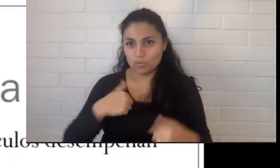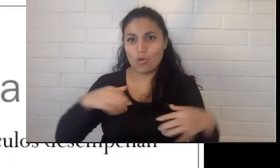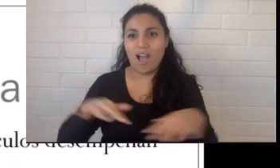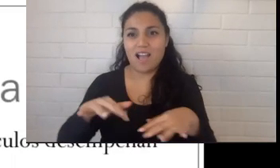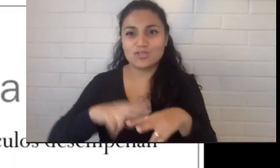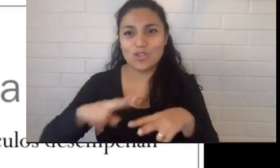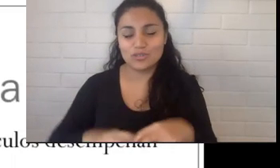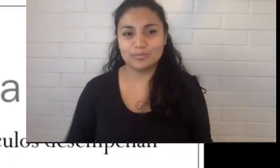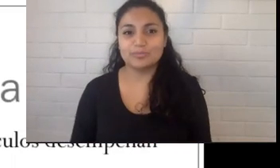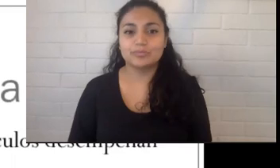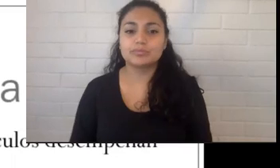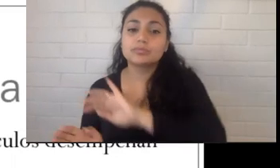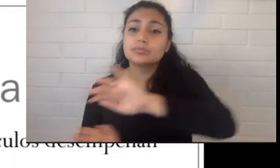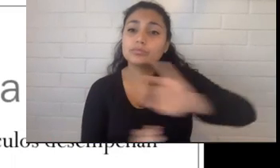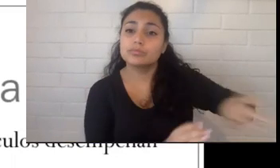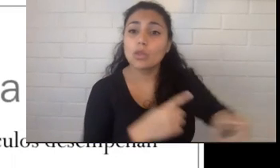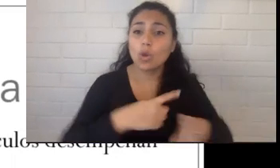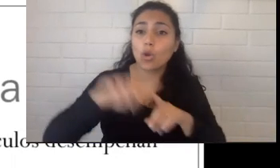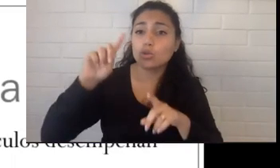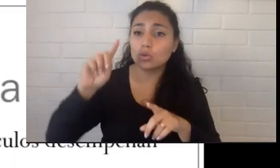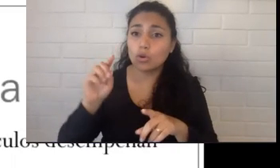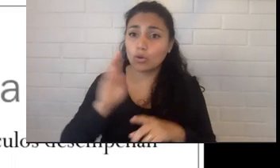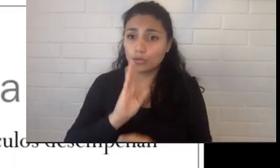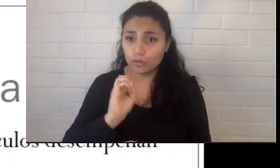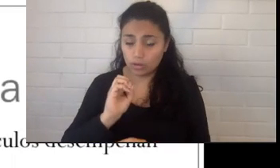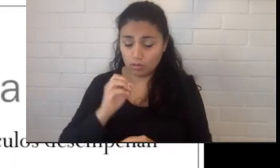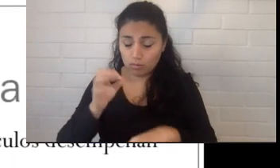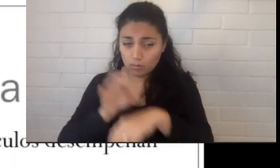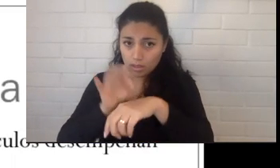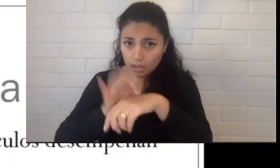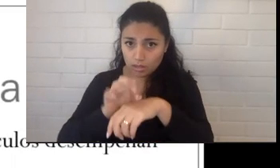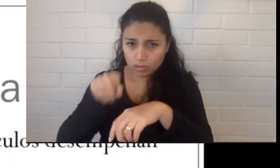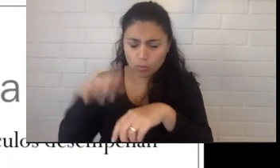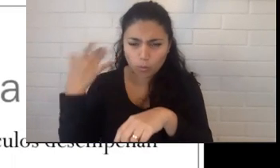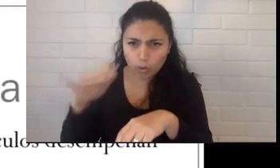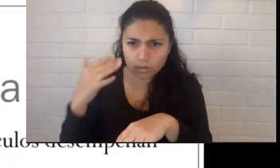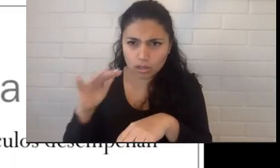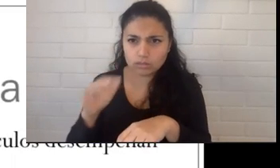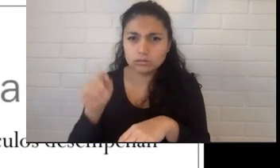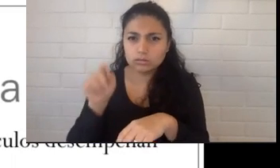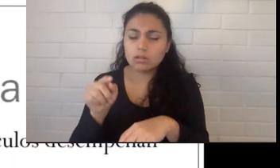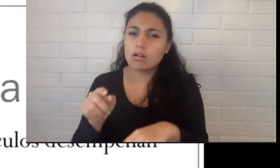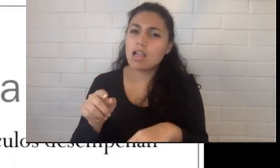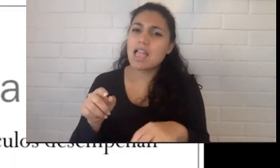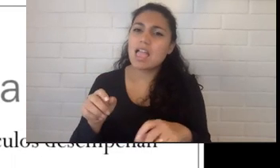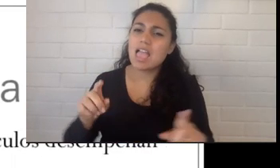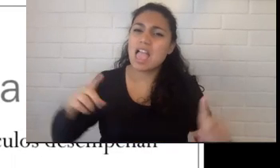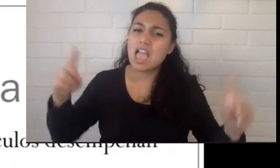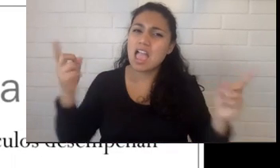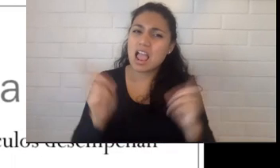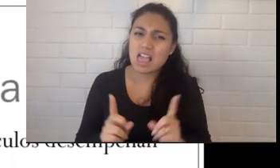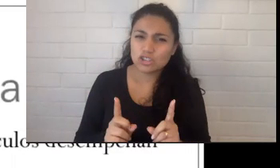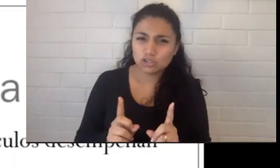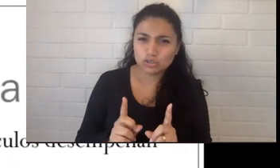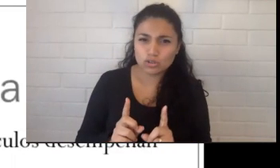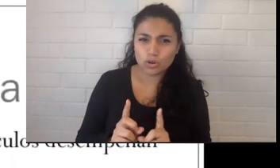También otro elemento importante que podemos encontrar en la biomecánica médica clínica es la electromiografía. Quizás muchas